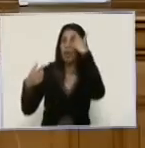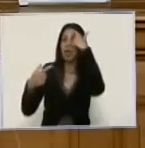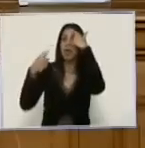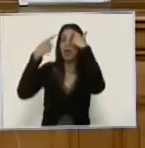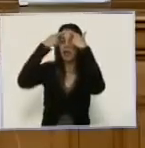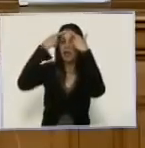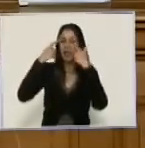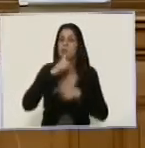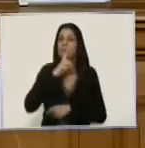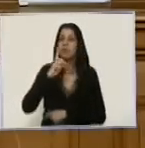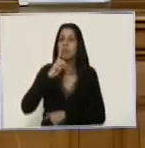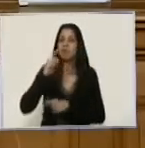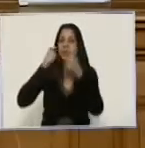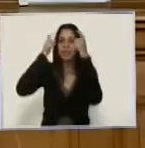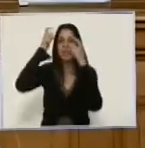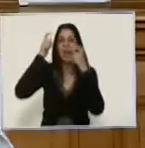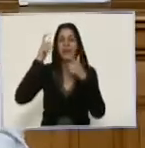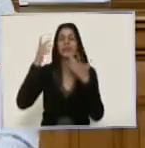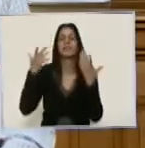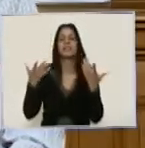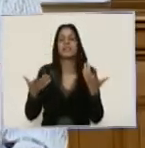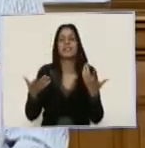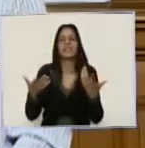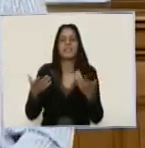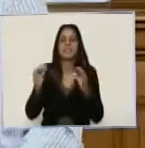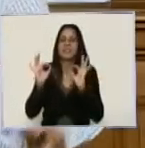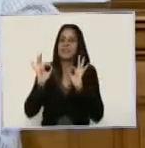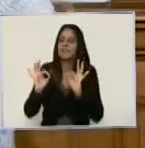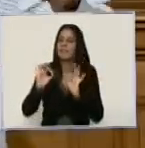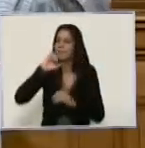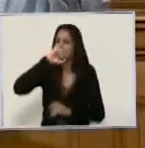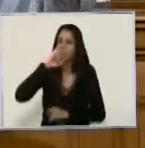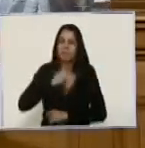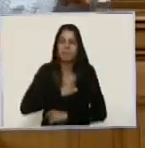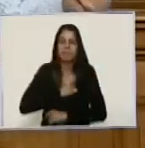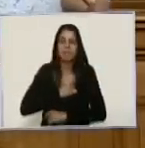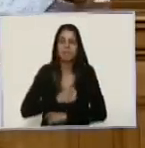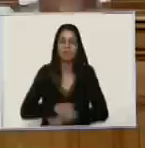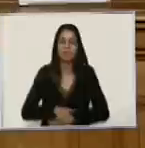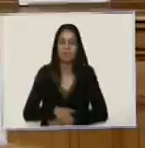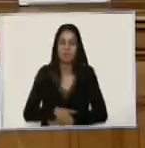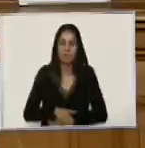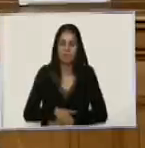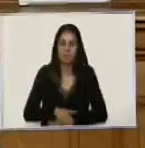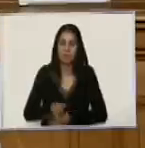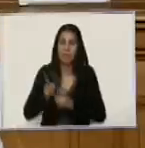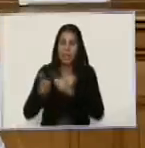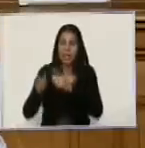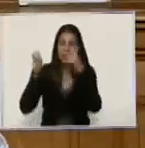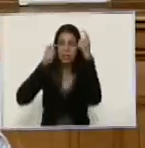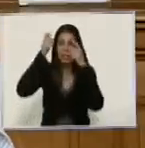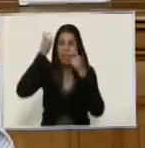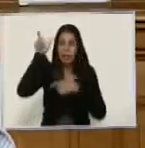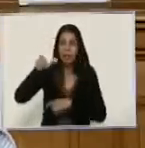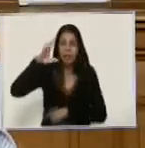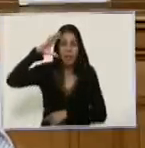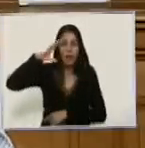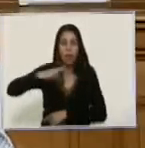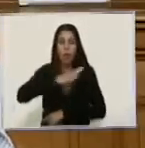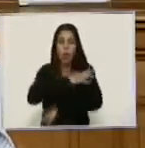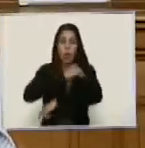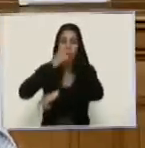extraordinario comandante. Tremendo, tremendo, tremendo. Y ese comandante ha